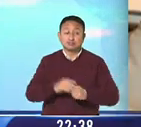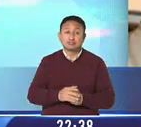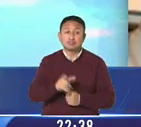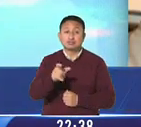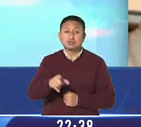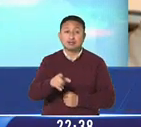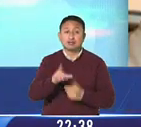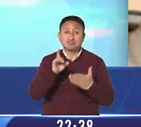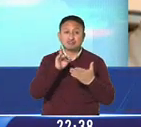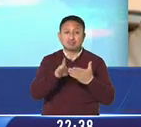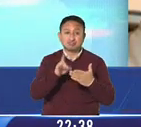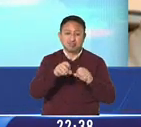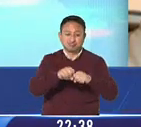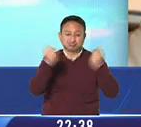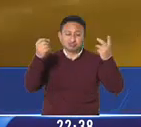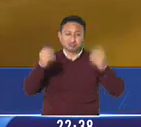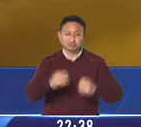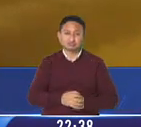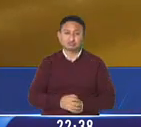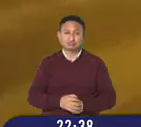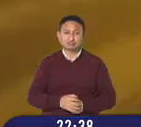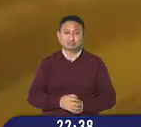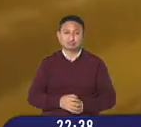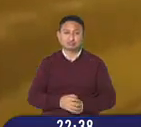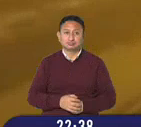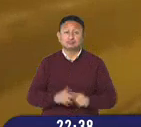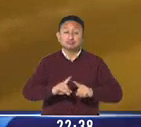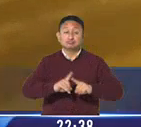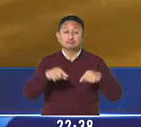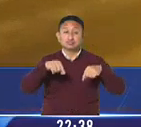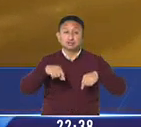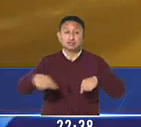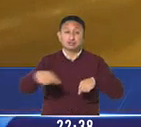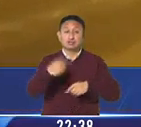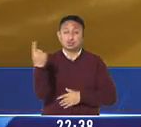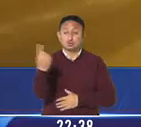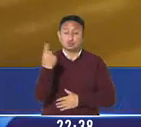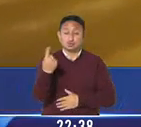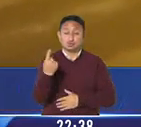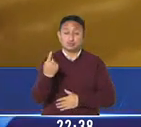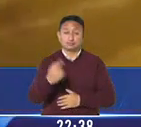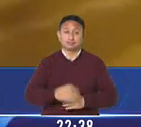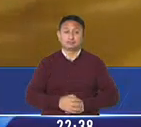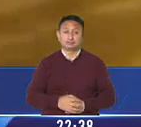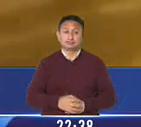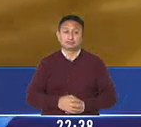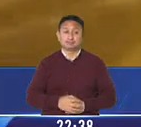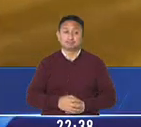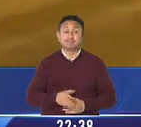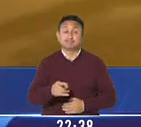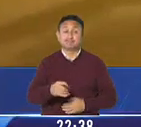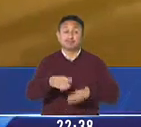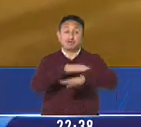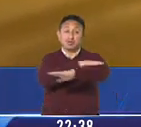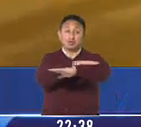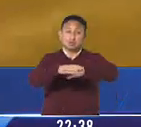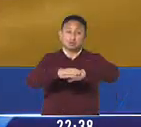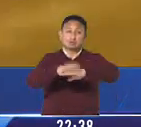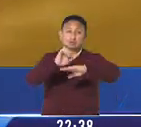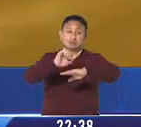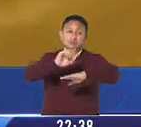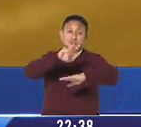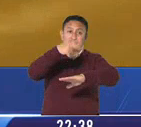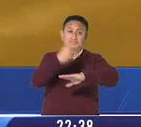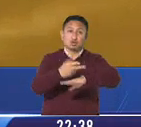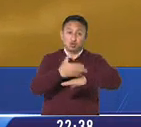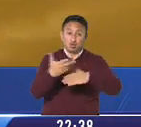únicamente vidrios rotos alrededor. Pero lo que sí se sabe es que estaba solo en el momento del hecho. Sobre la calzada quedaron algunas